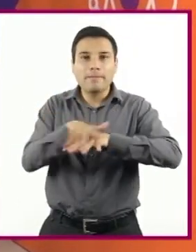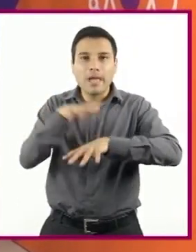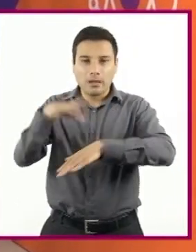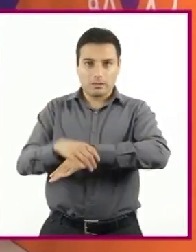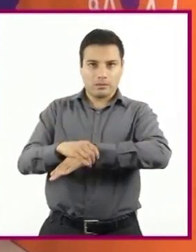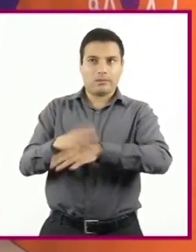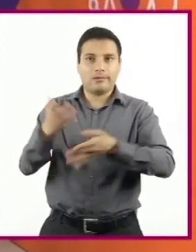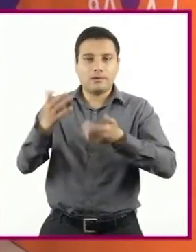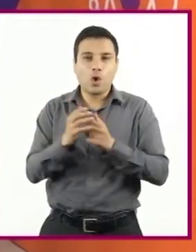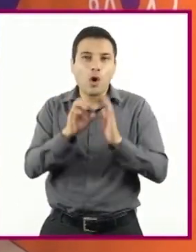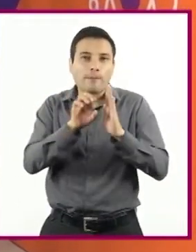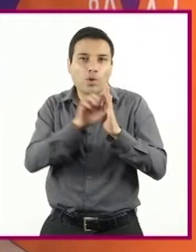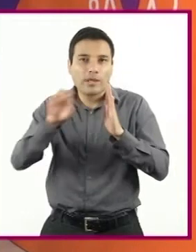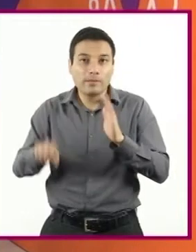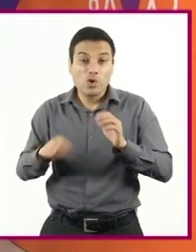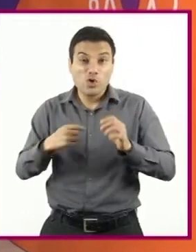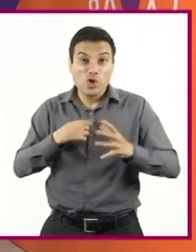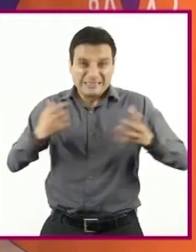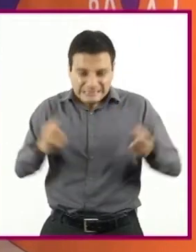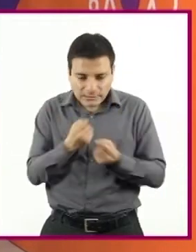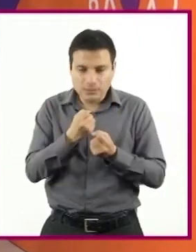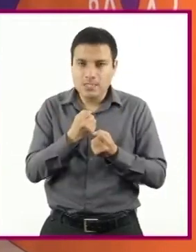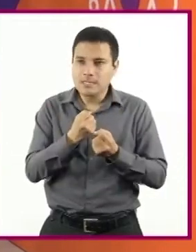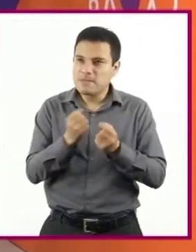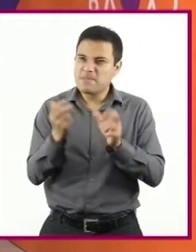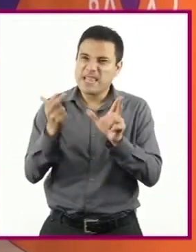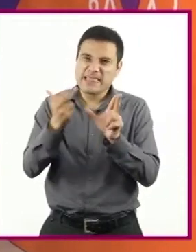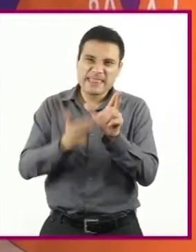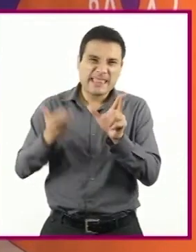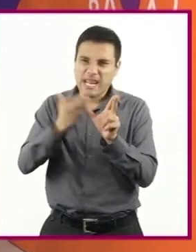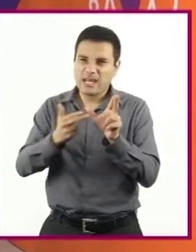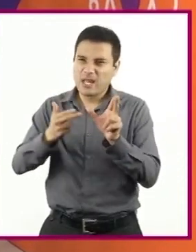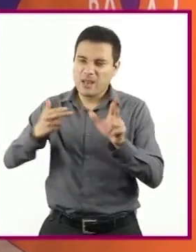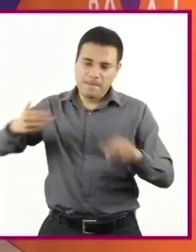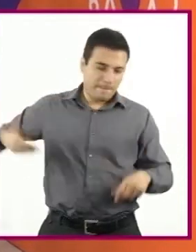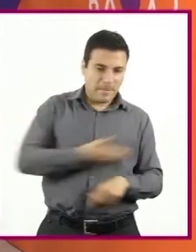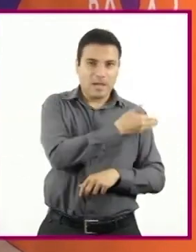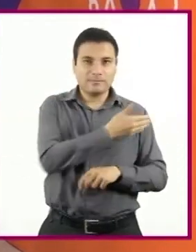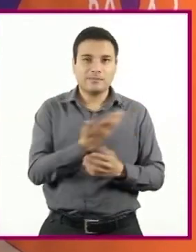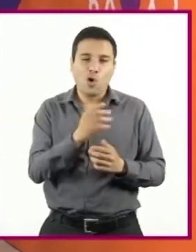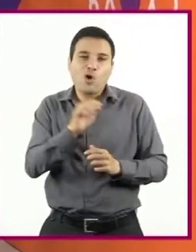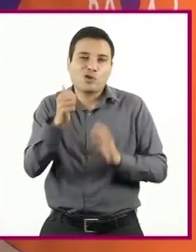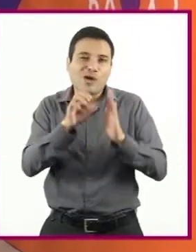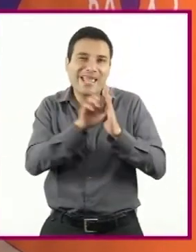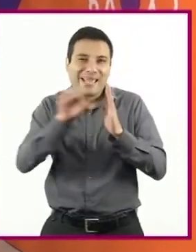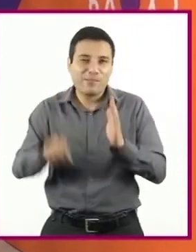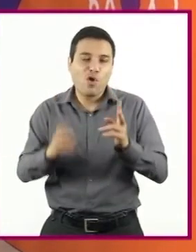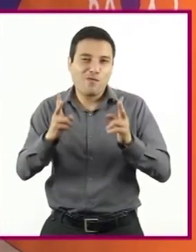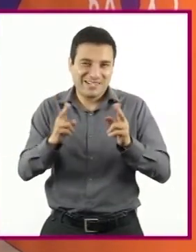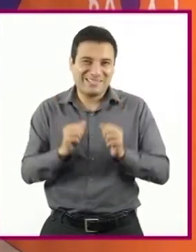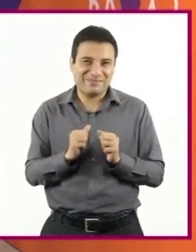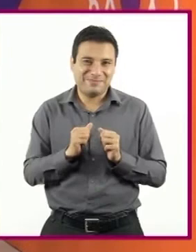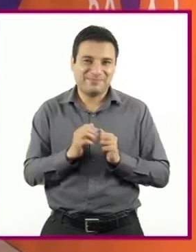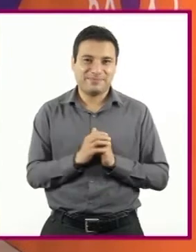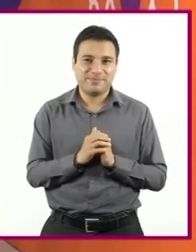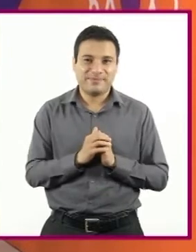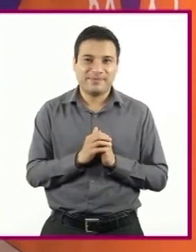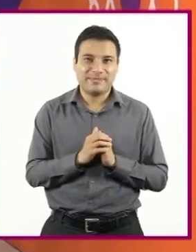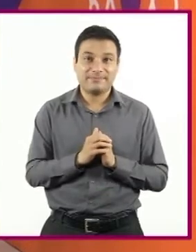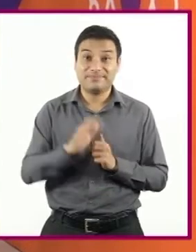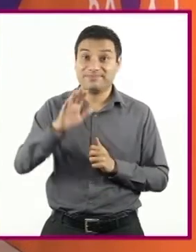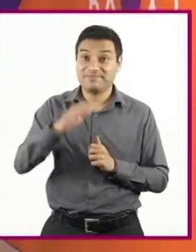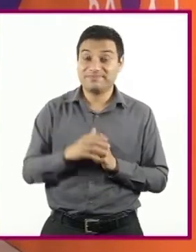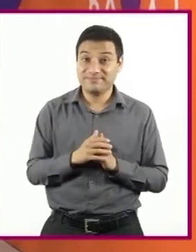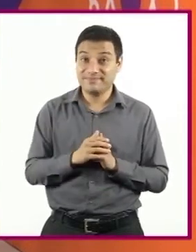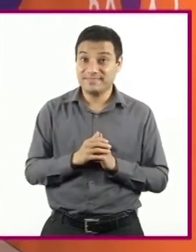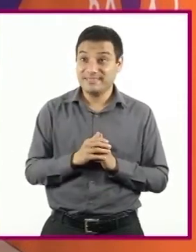bien menciono me lleva el tren. Por otro lado, un refrán que me agrada mucho es uno apócrifo. Sancho, si nos